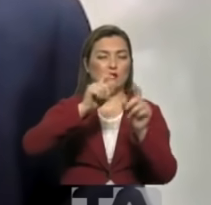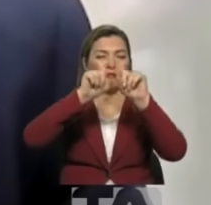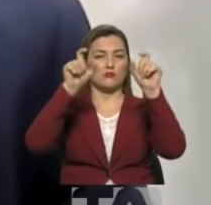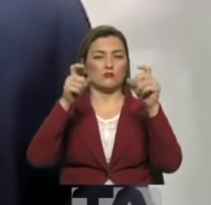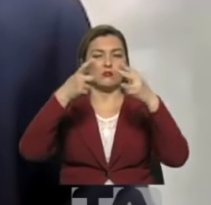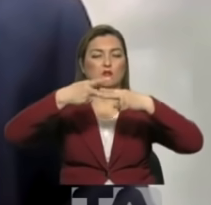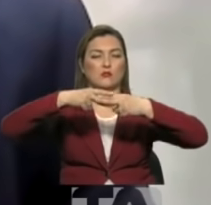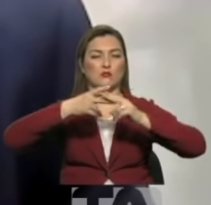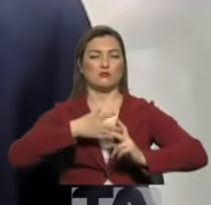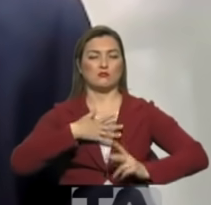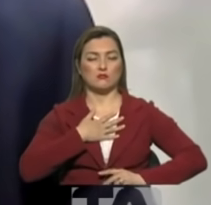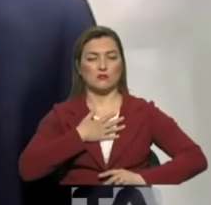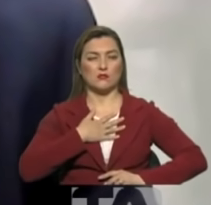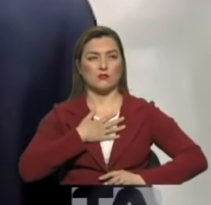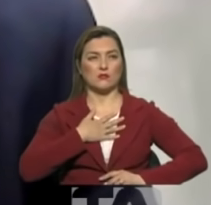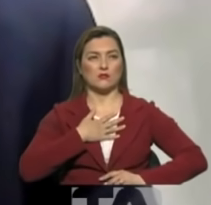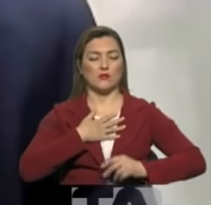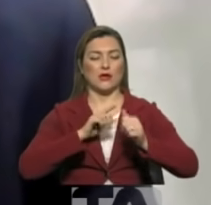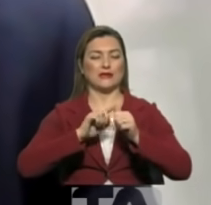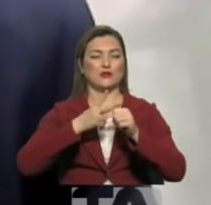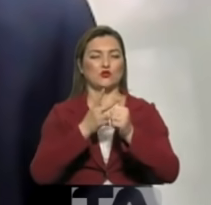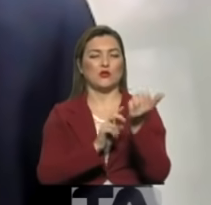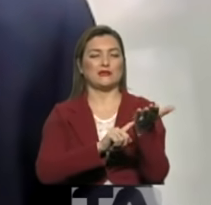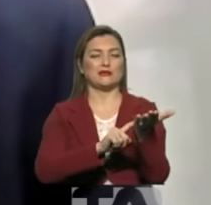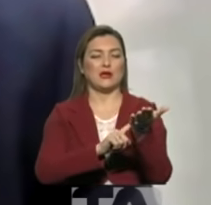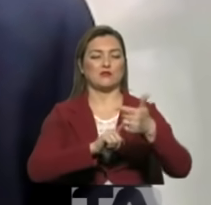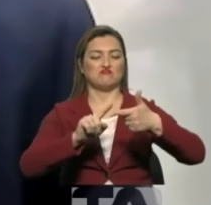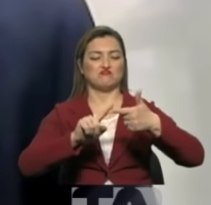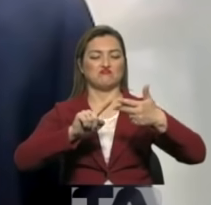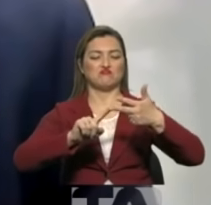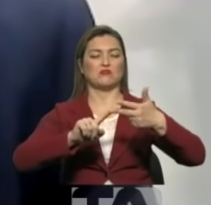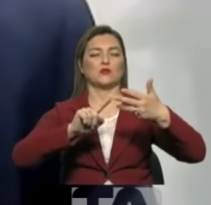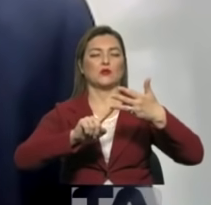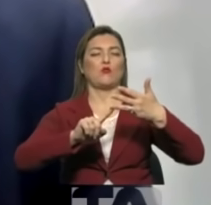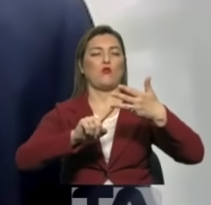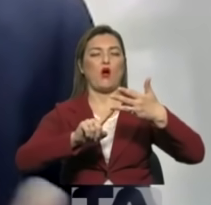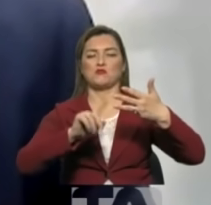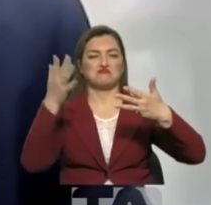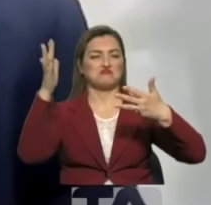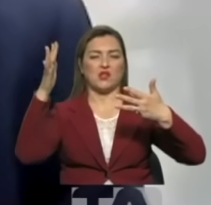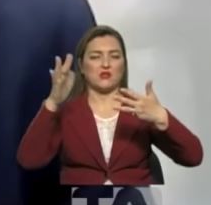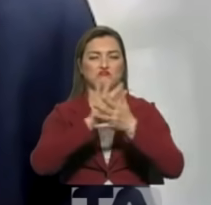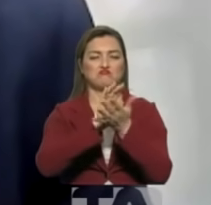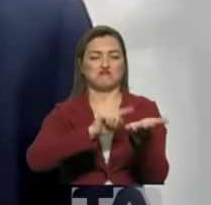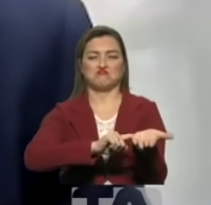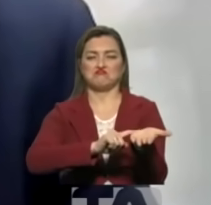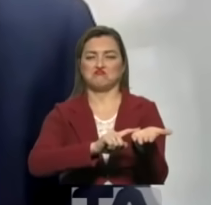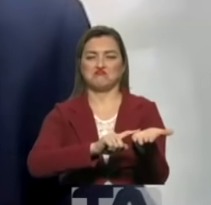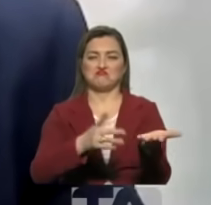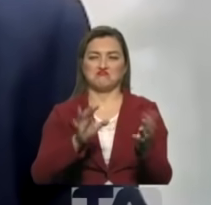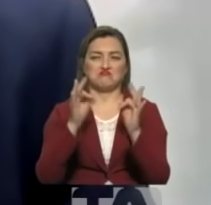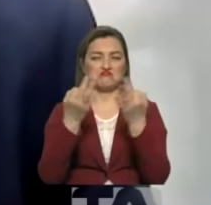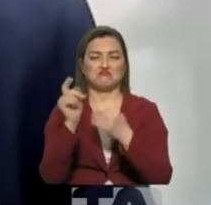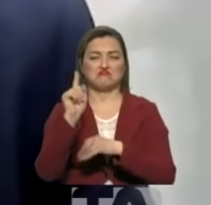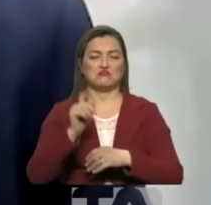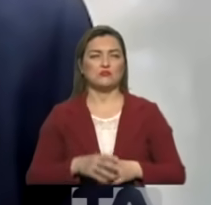tiene relación conmigo en el segundo grado de consanguinidad y cuarto de parentesco. Por lo tanto, las